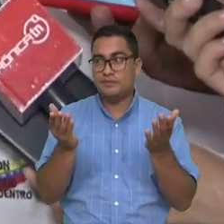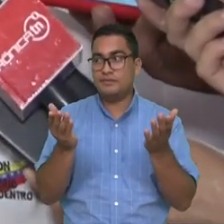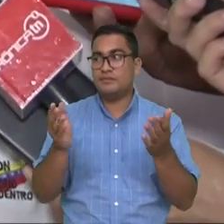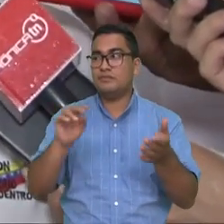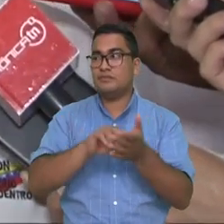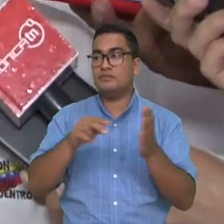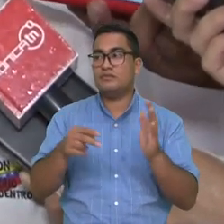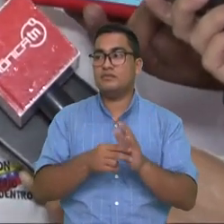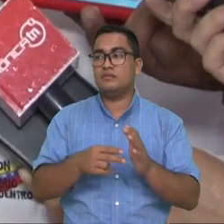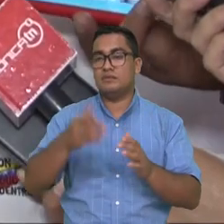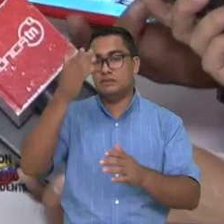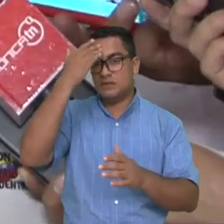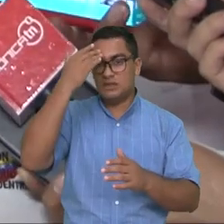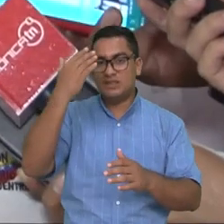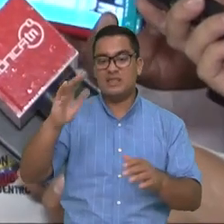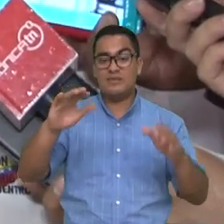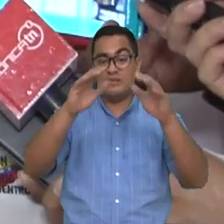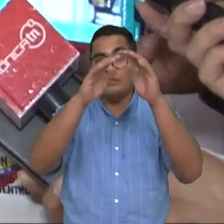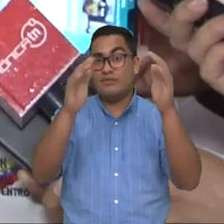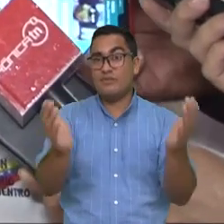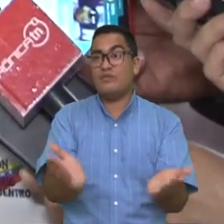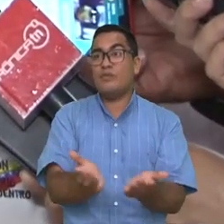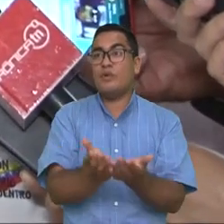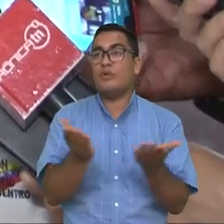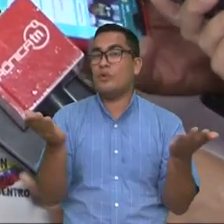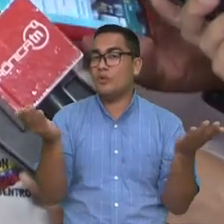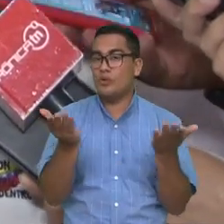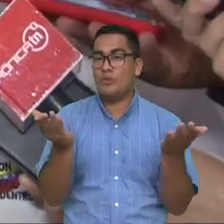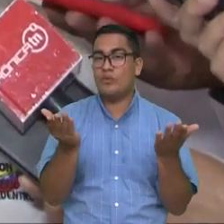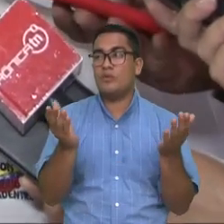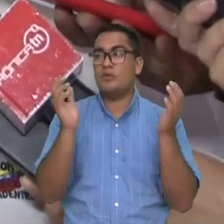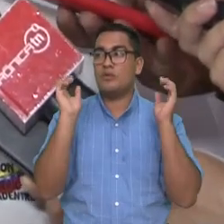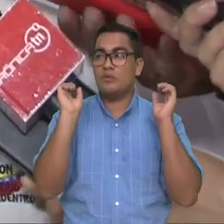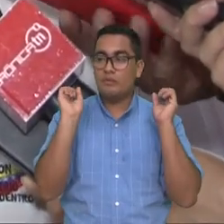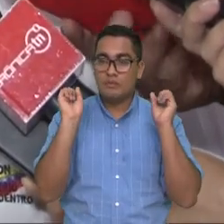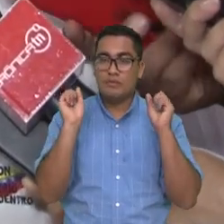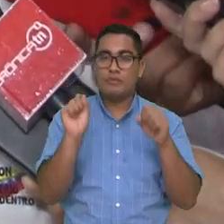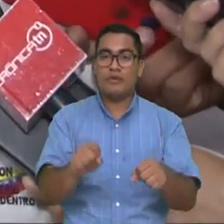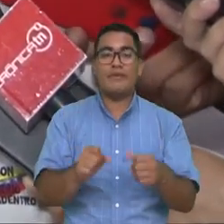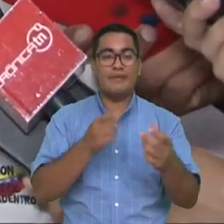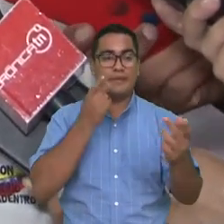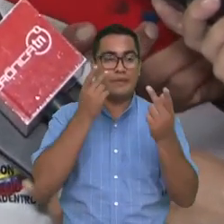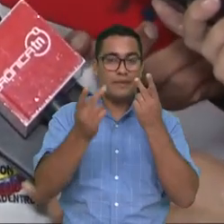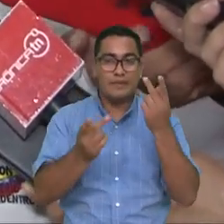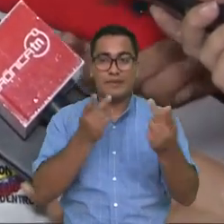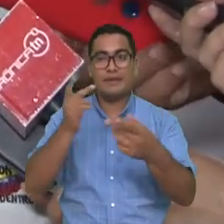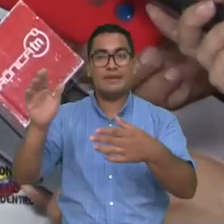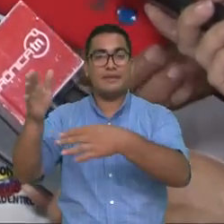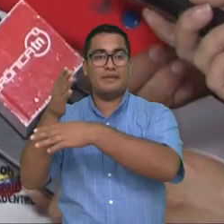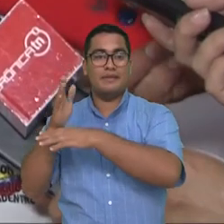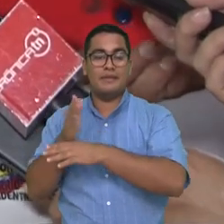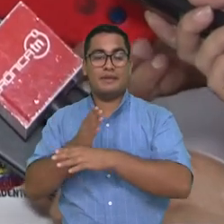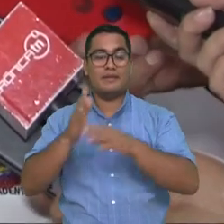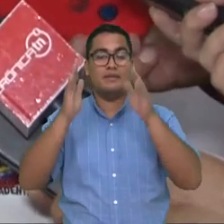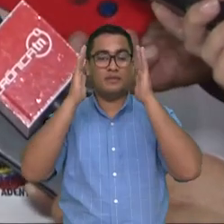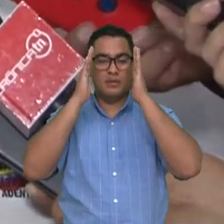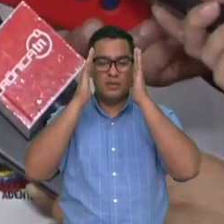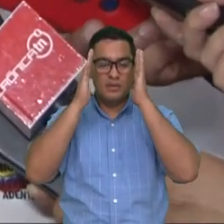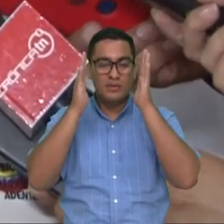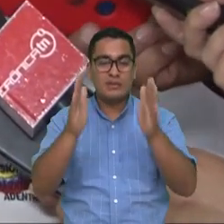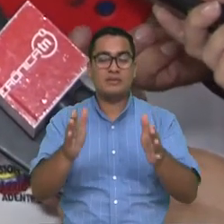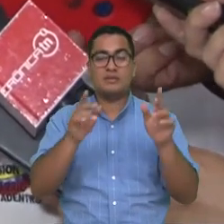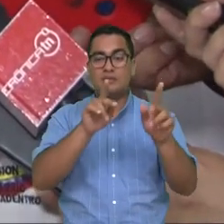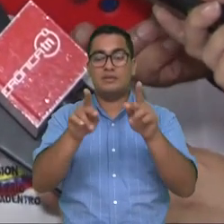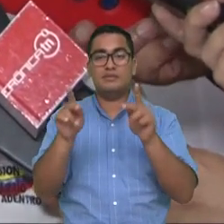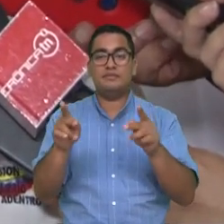lo que sabemos que está pasando en el mundo. Tuvimos la posibilidad también de visitar todas las áreas que están previstas para la atención de los pacientes, todo